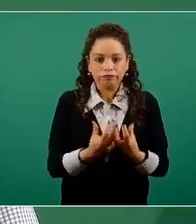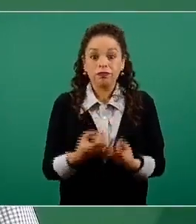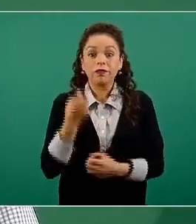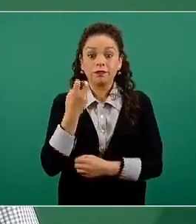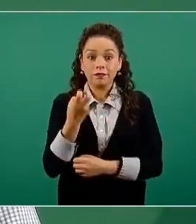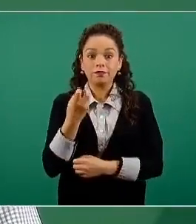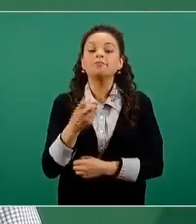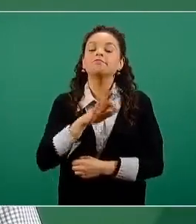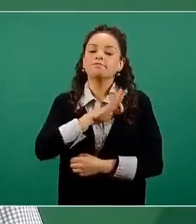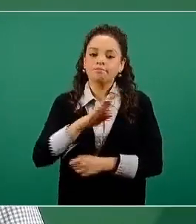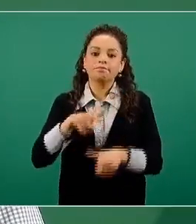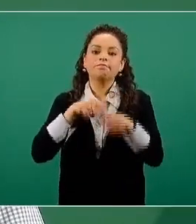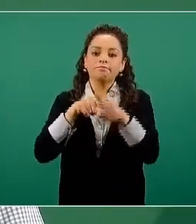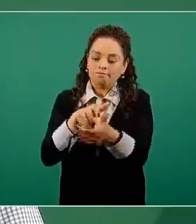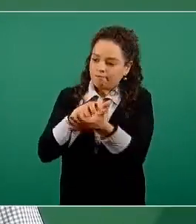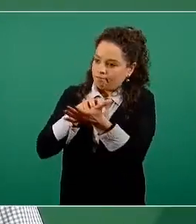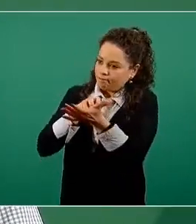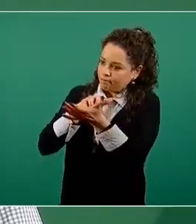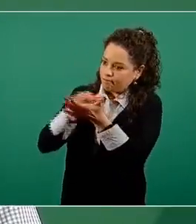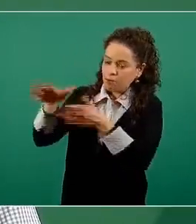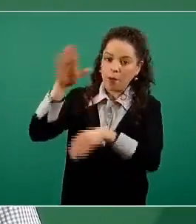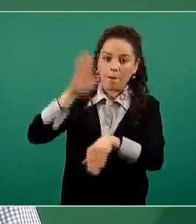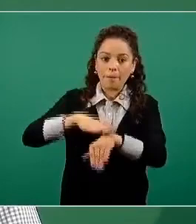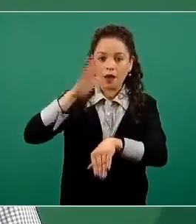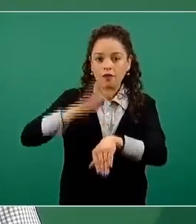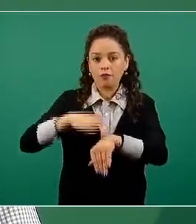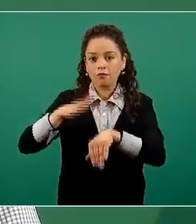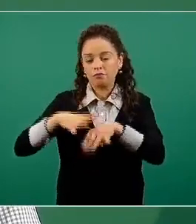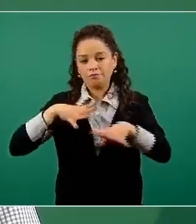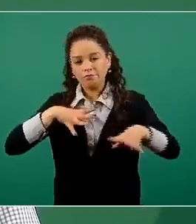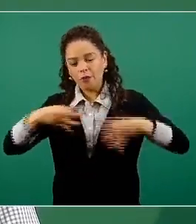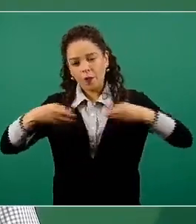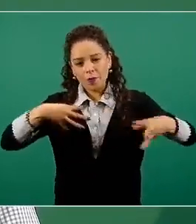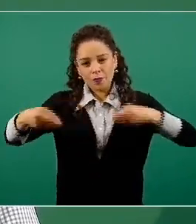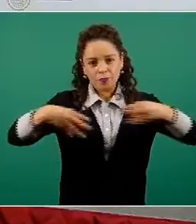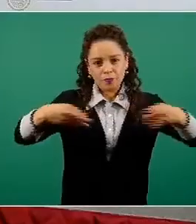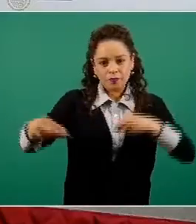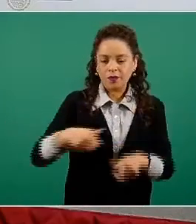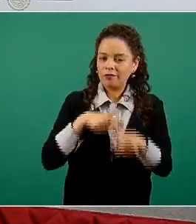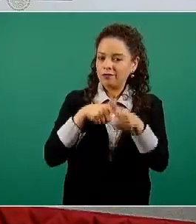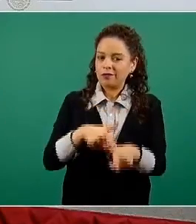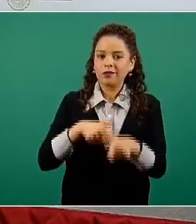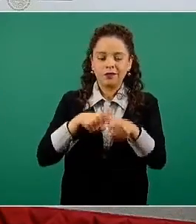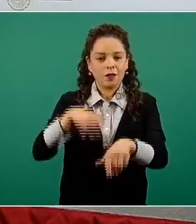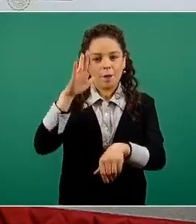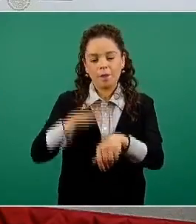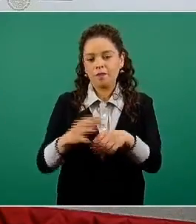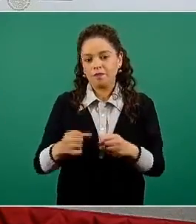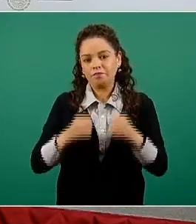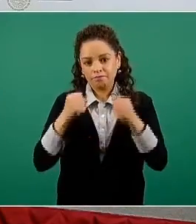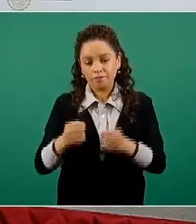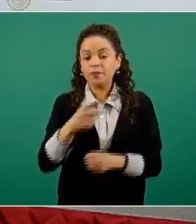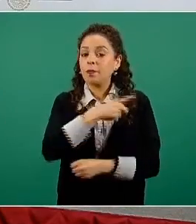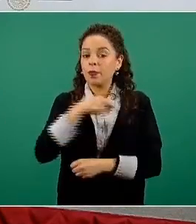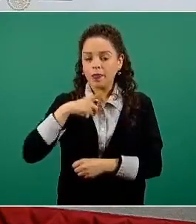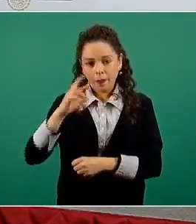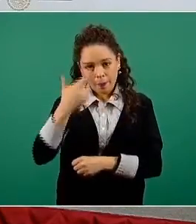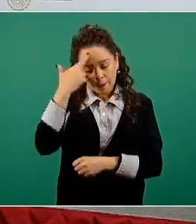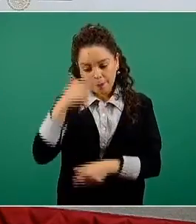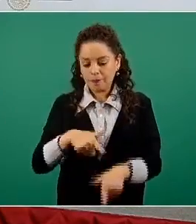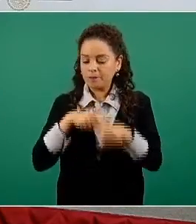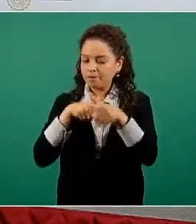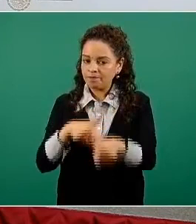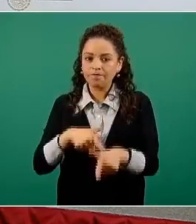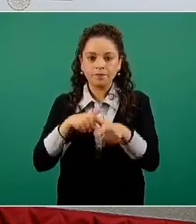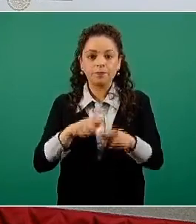incremente la propagación y por lo tanto la cadena de contagios. Entonces recordemos, hay que seguir